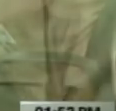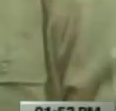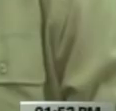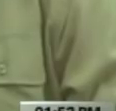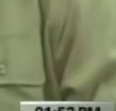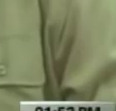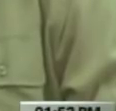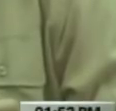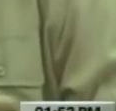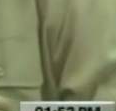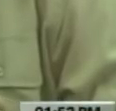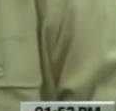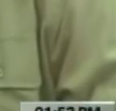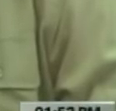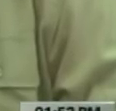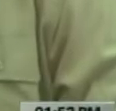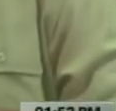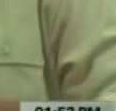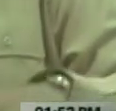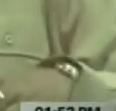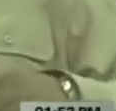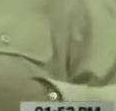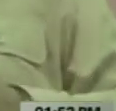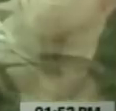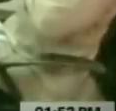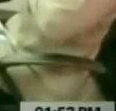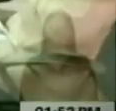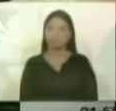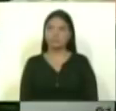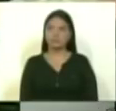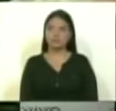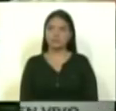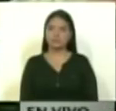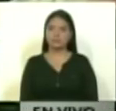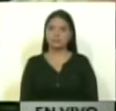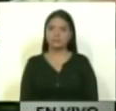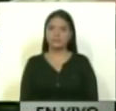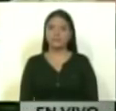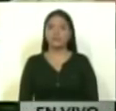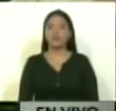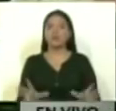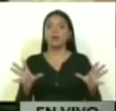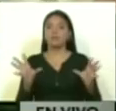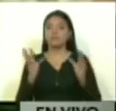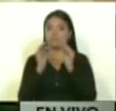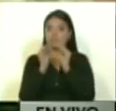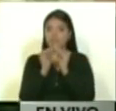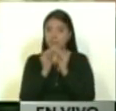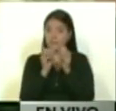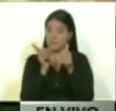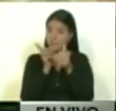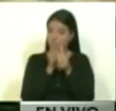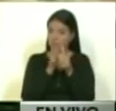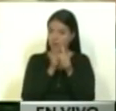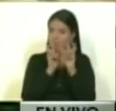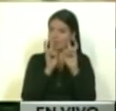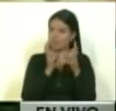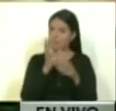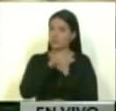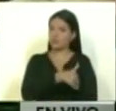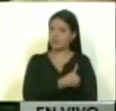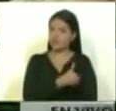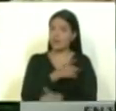es emblemática en todo el continente? Permítame concluir lo de la universidad, presidente, solo para darle las gracias